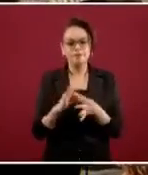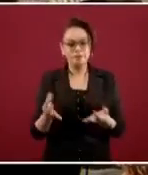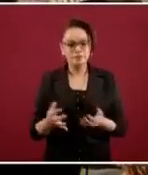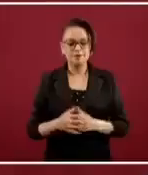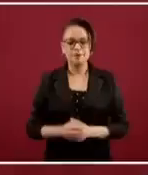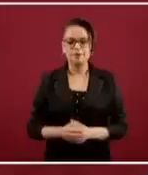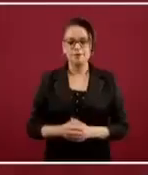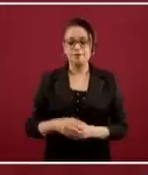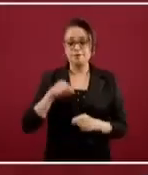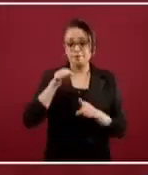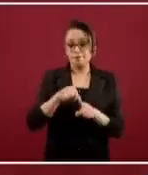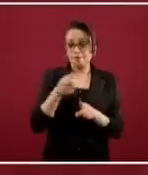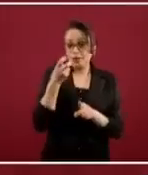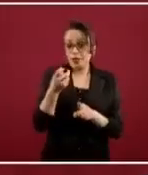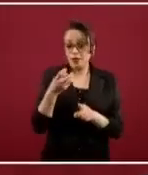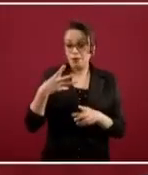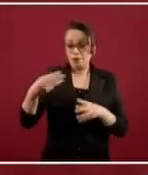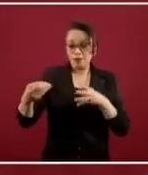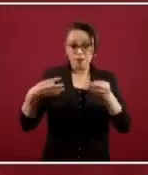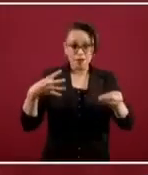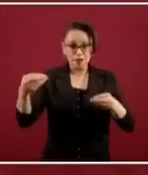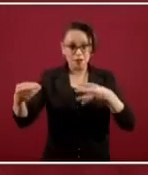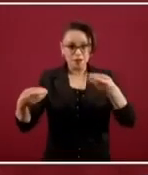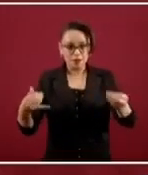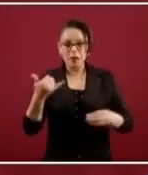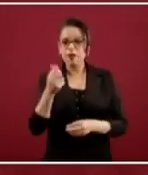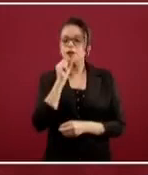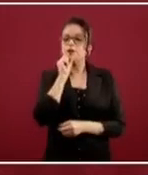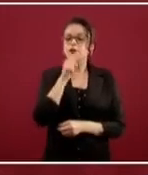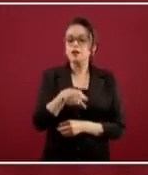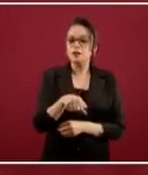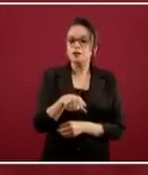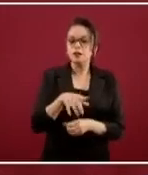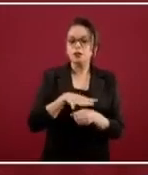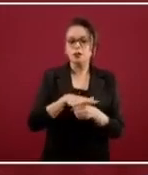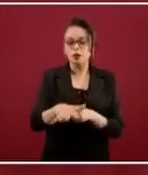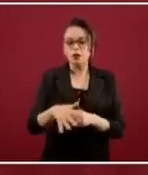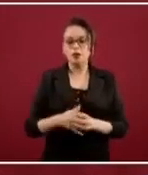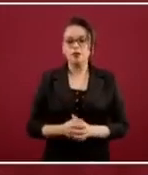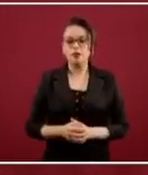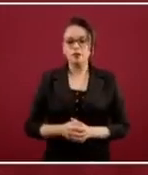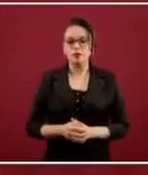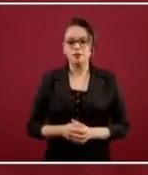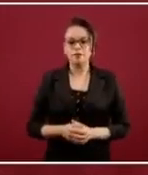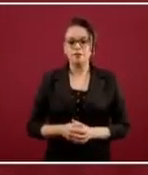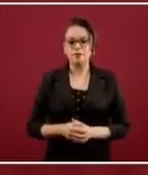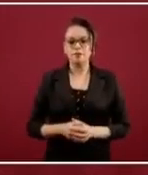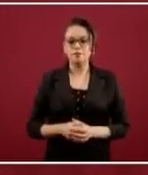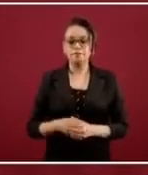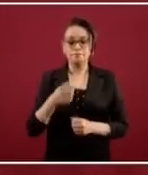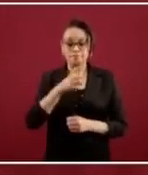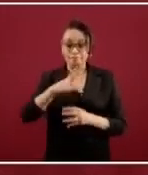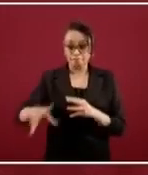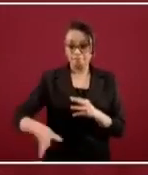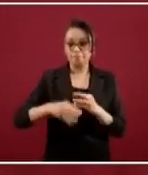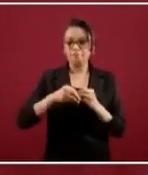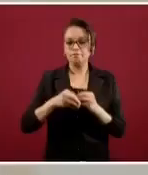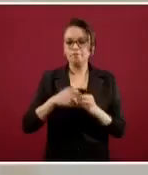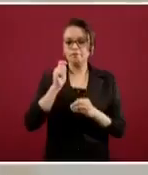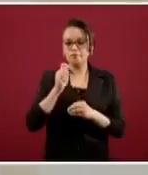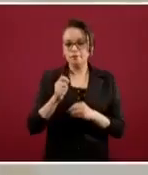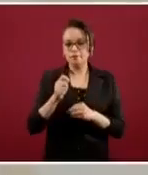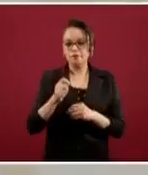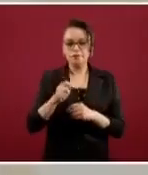tanto la epidemia misma como este fenómeno social agregado que son las medidas